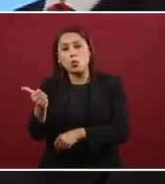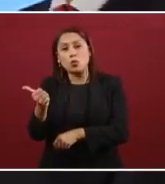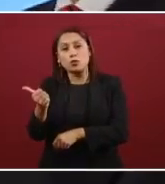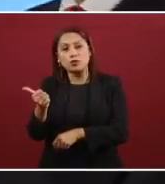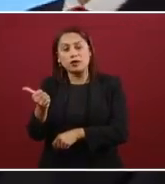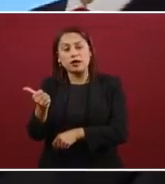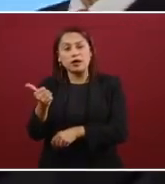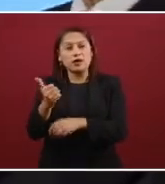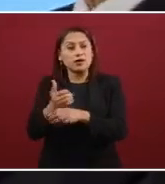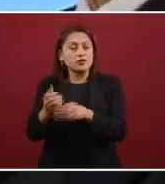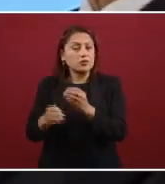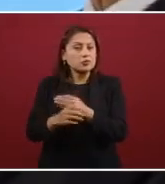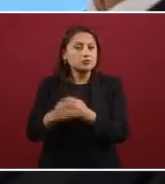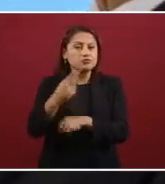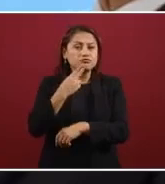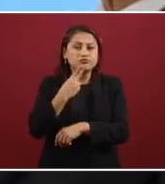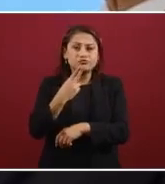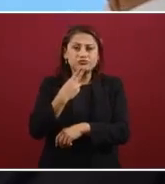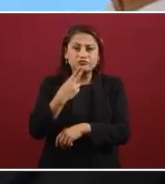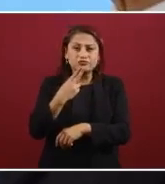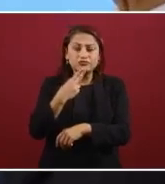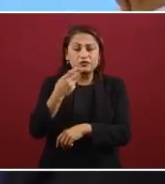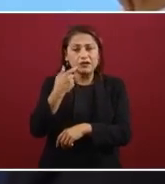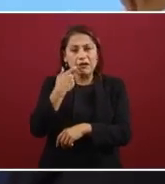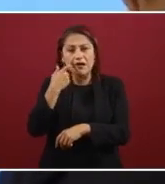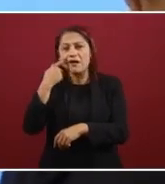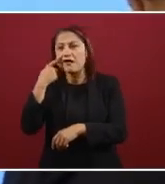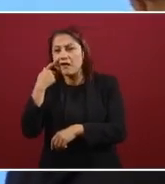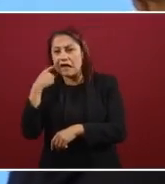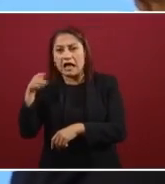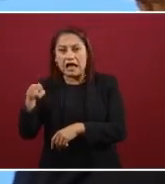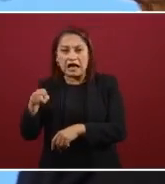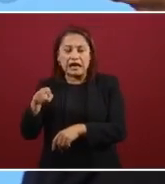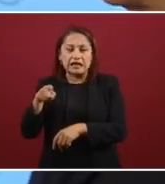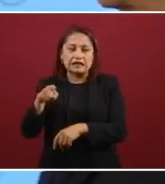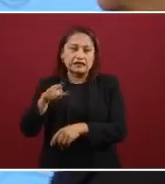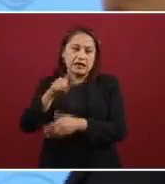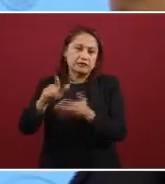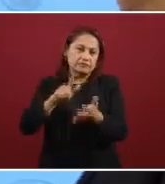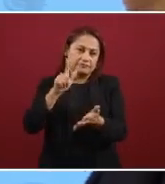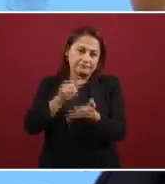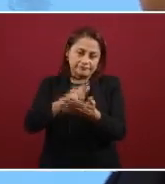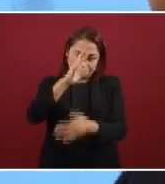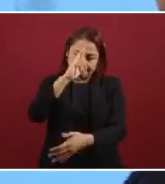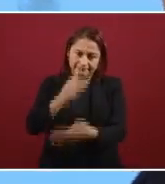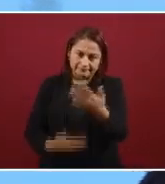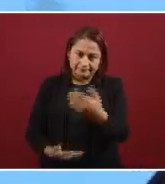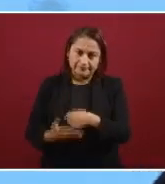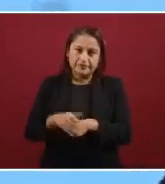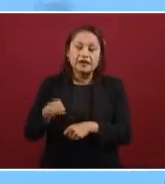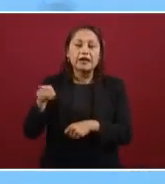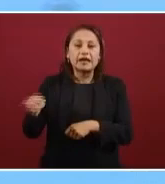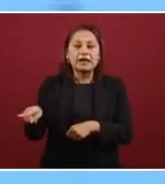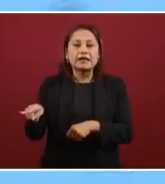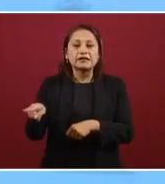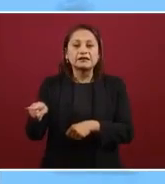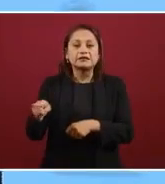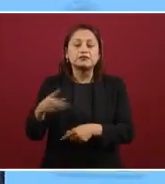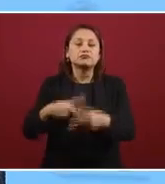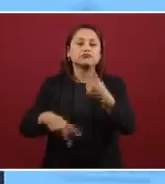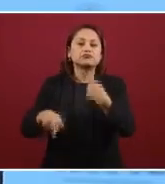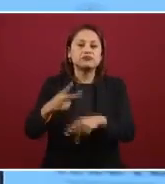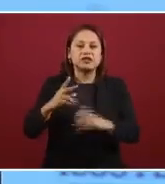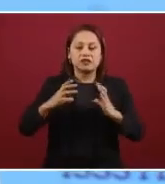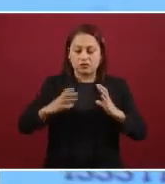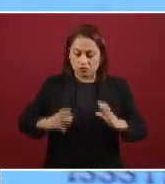de sustancias adictivas de carácter ilícito o ilegal que tienen distintos efectos fisiológicos y